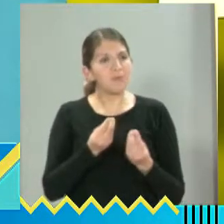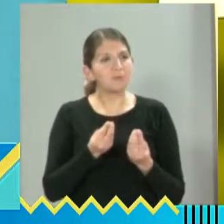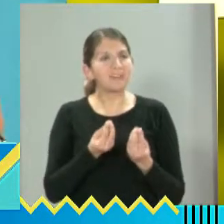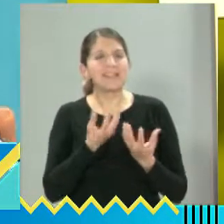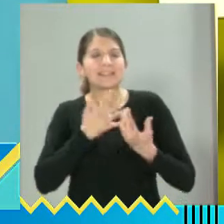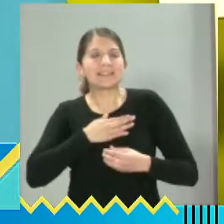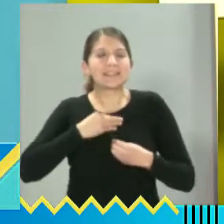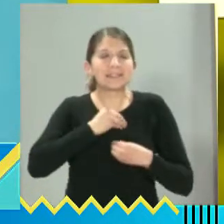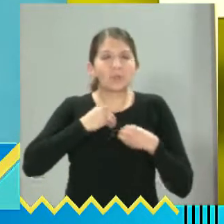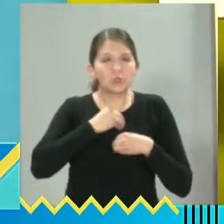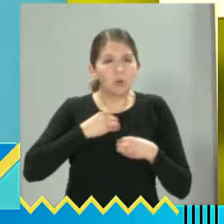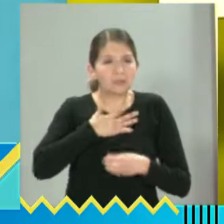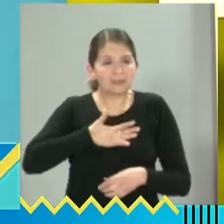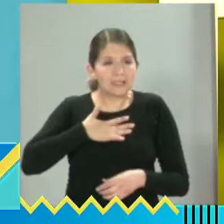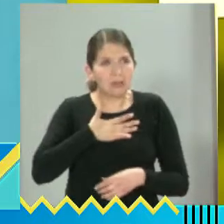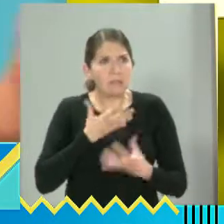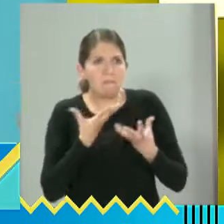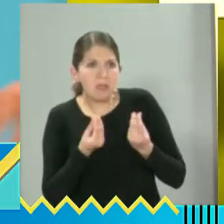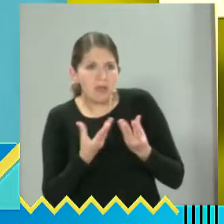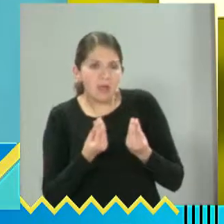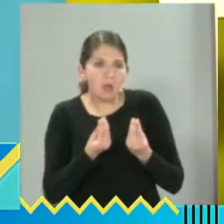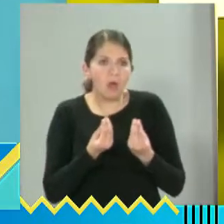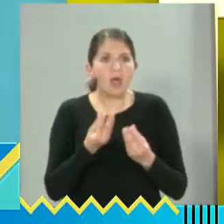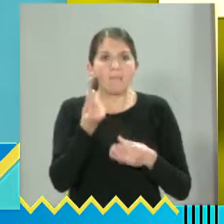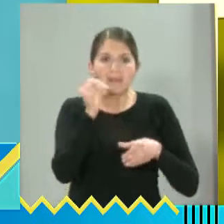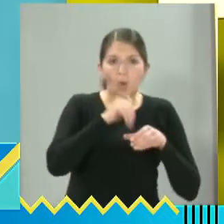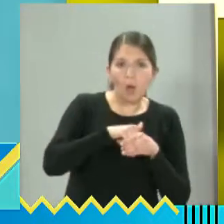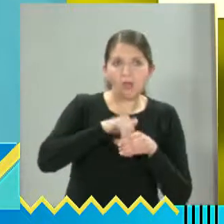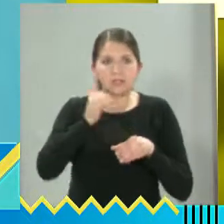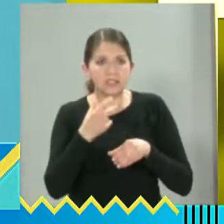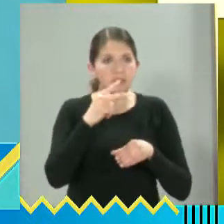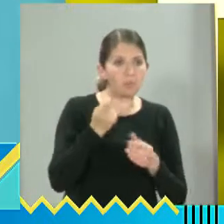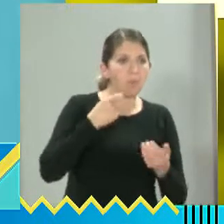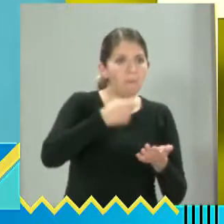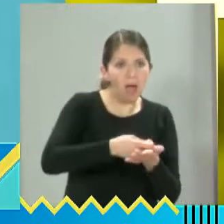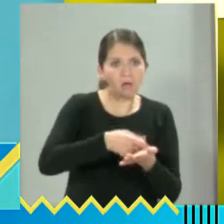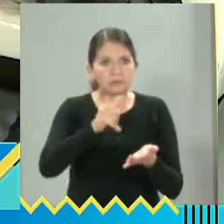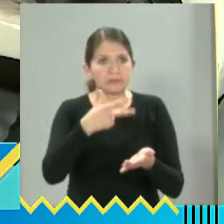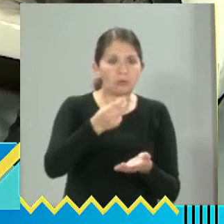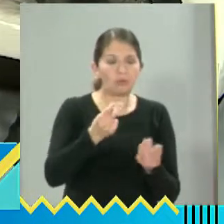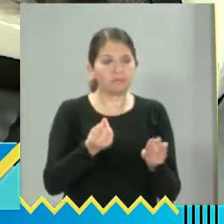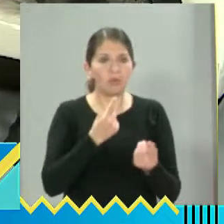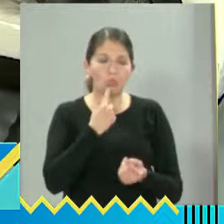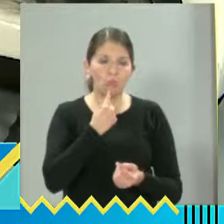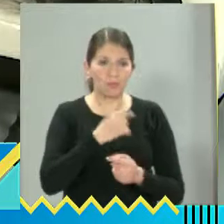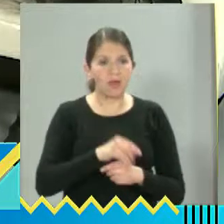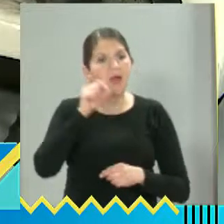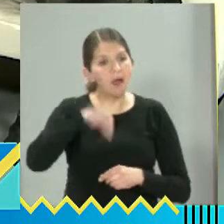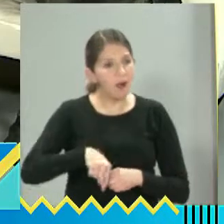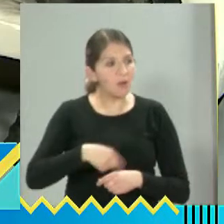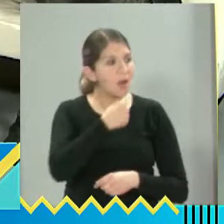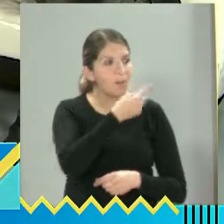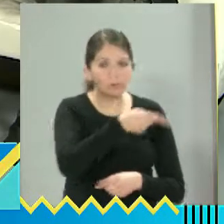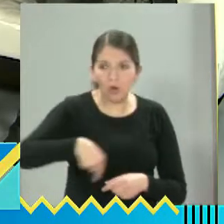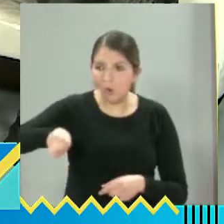cómo empiezan a jugar el miedo, el ahorro, no ahorro, invierto, no invierto, ¿qué hago, no? Y ahora el momento de ustedes, después de